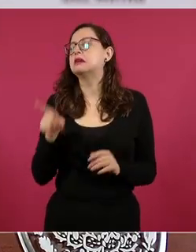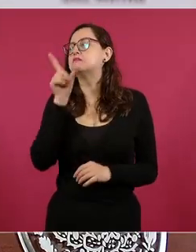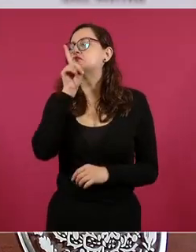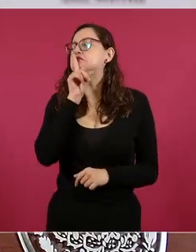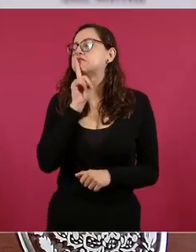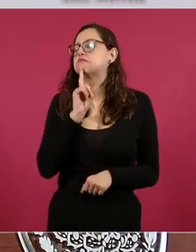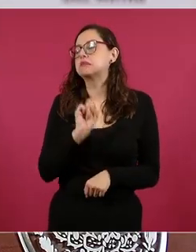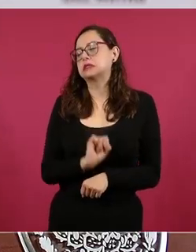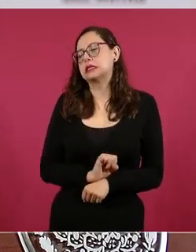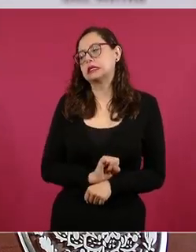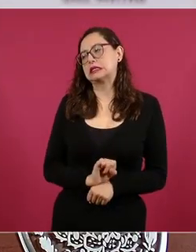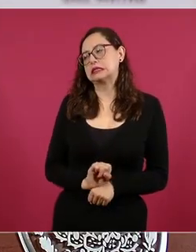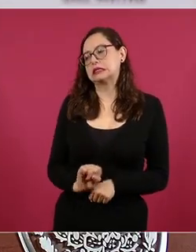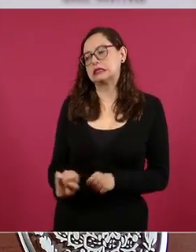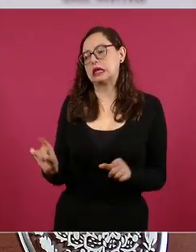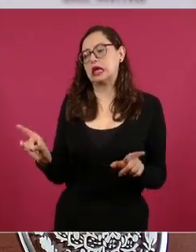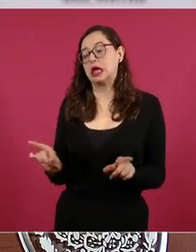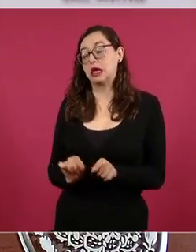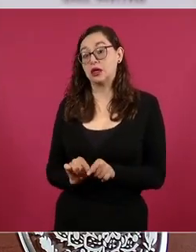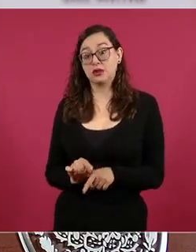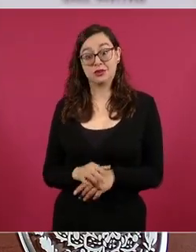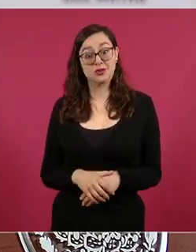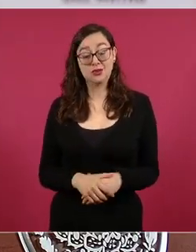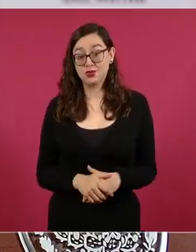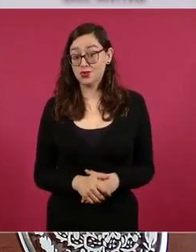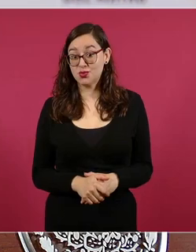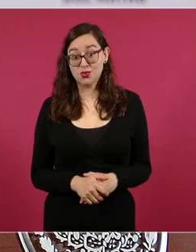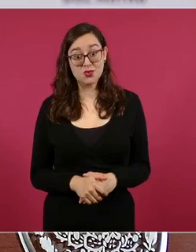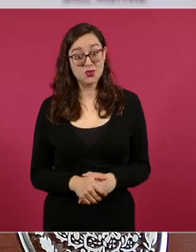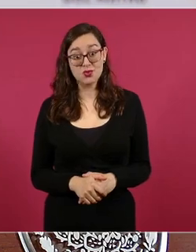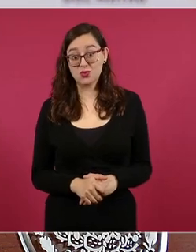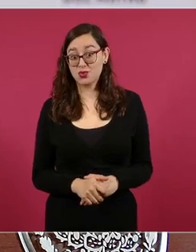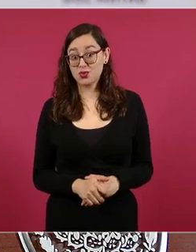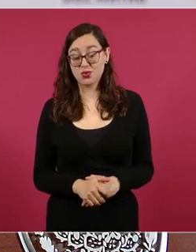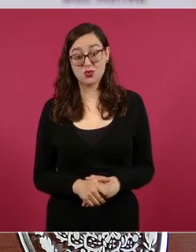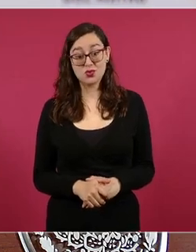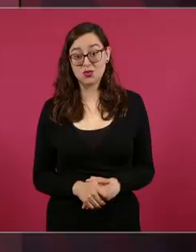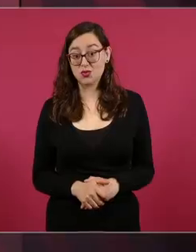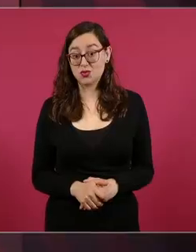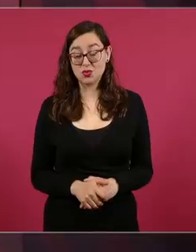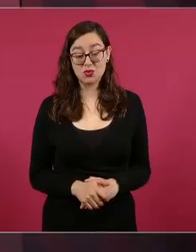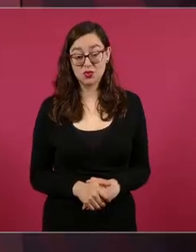Se quedan callados, no dicen nada. Sí, cómo no.